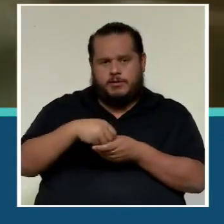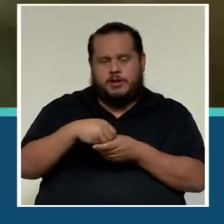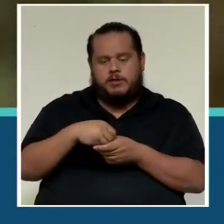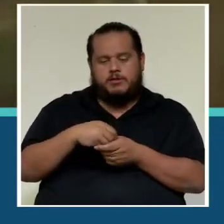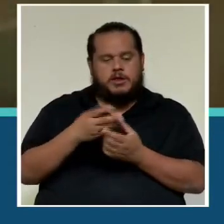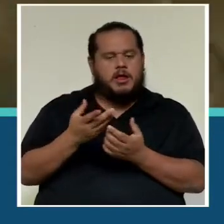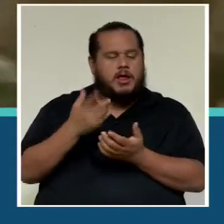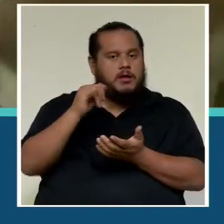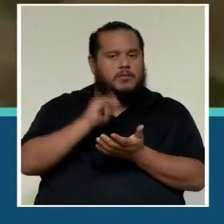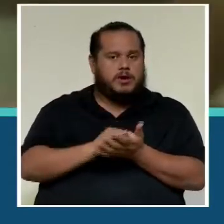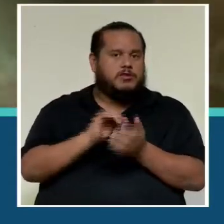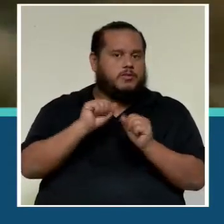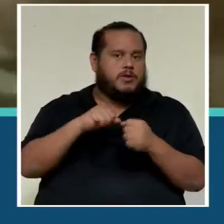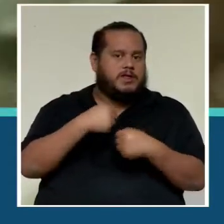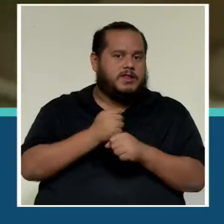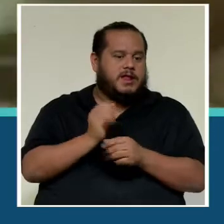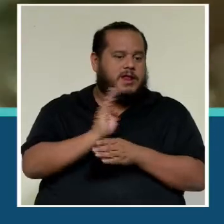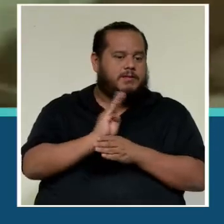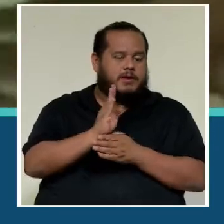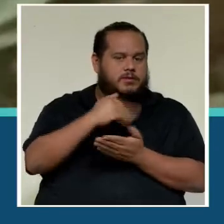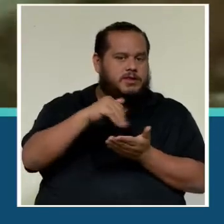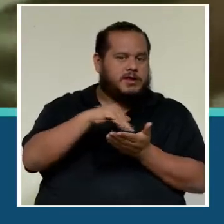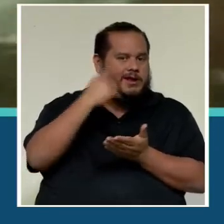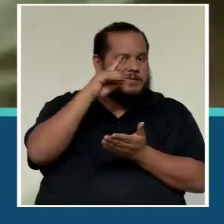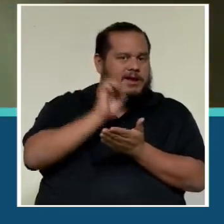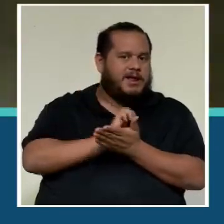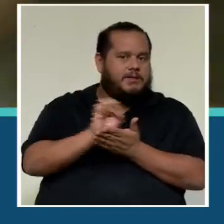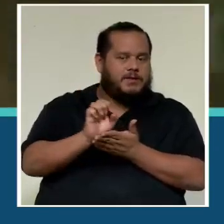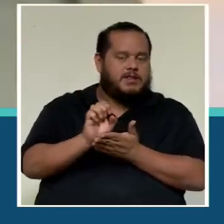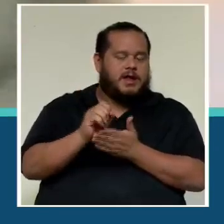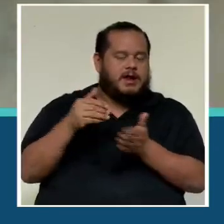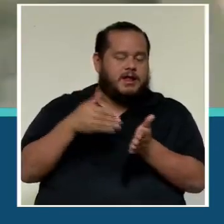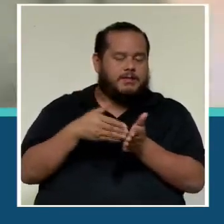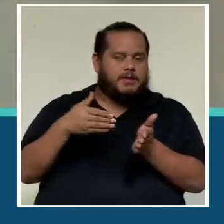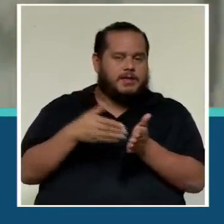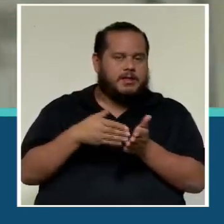poco lo que puede realizar el Banco Central para evitar la afectación.